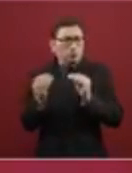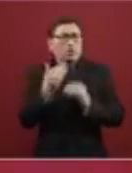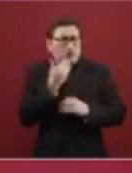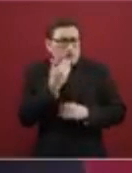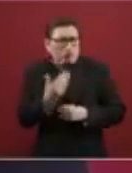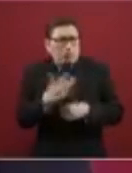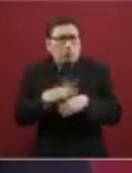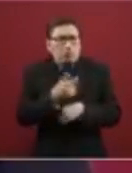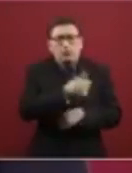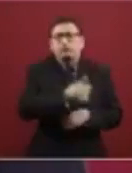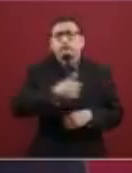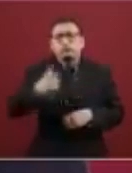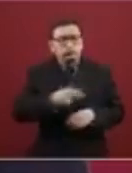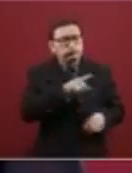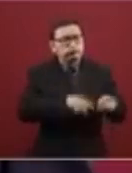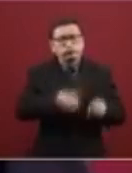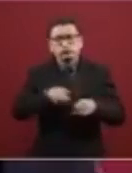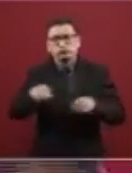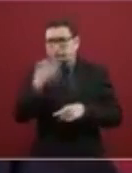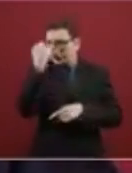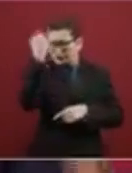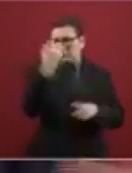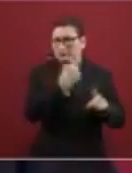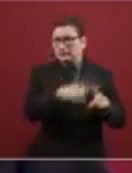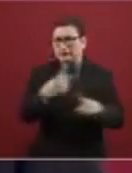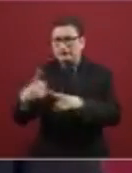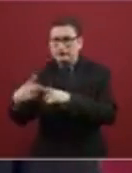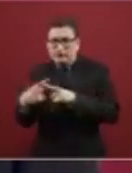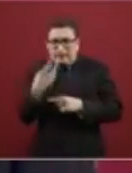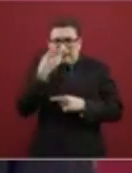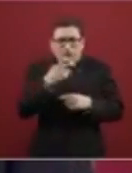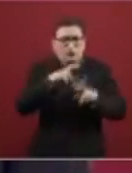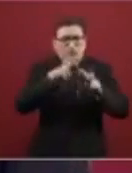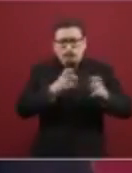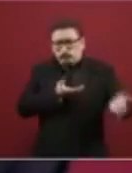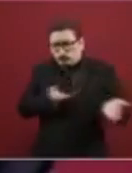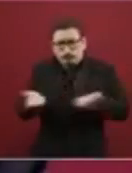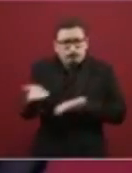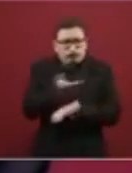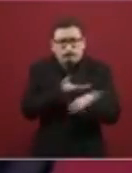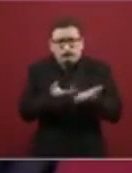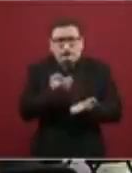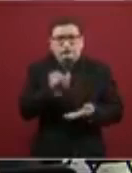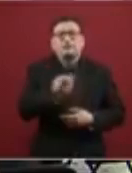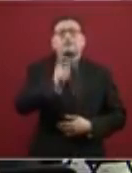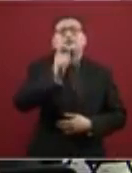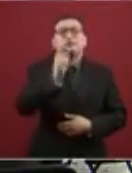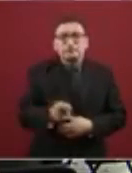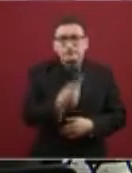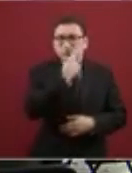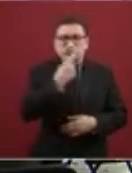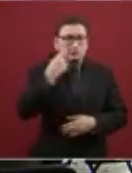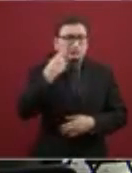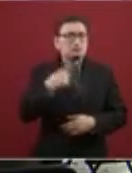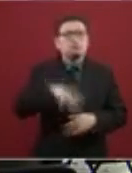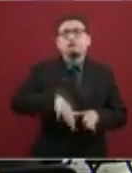la pluralidad, el que podamos ventilar estas cosas. Esto es la democracia. En